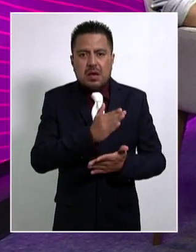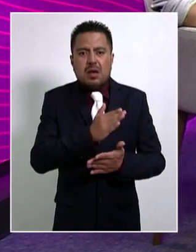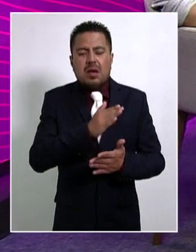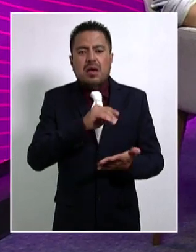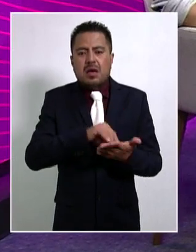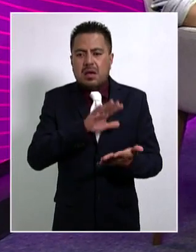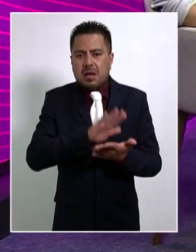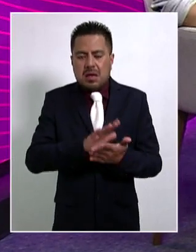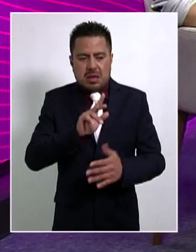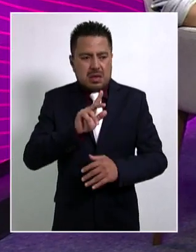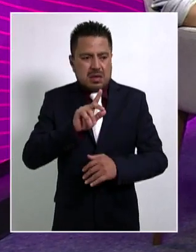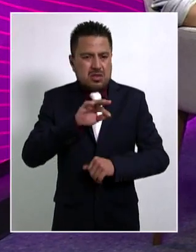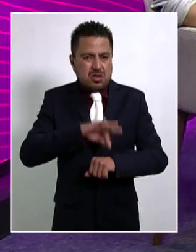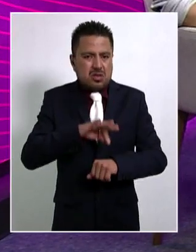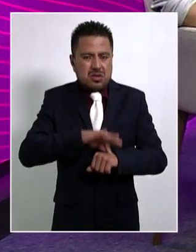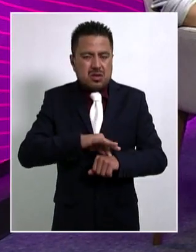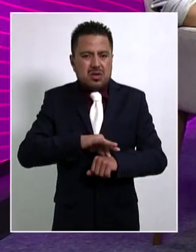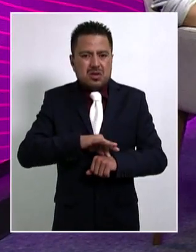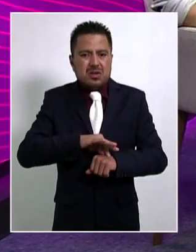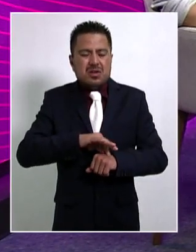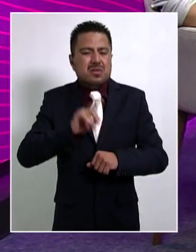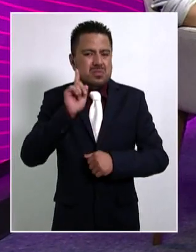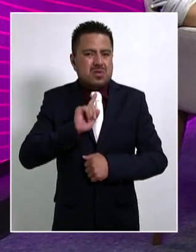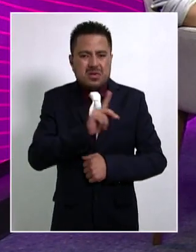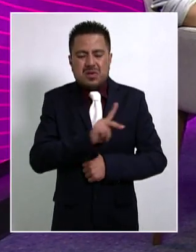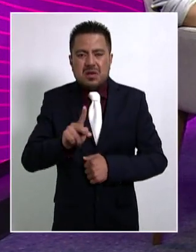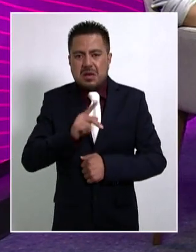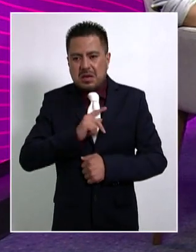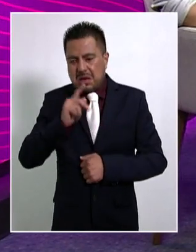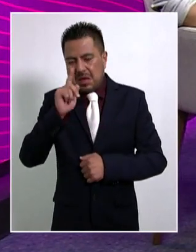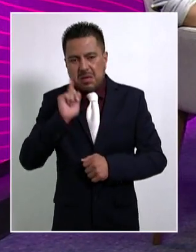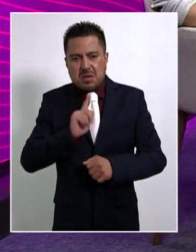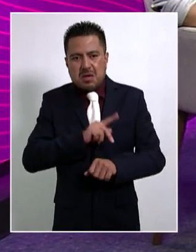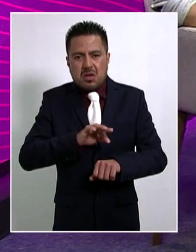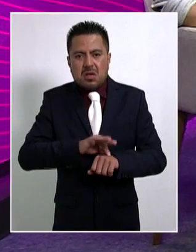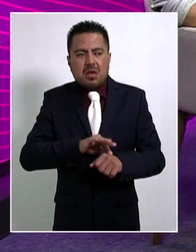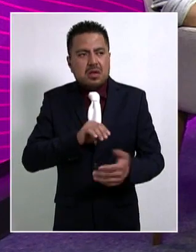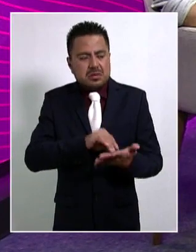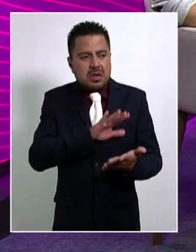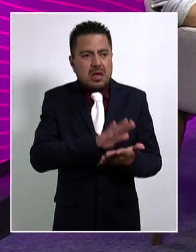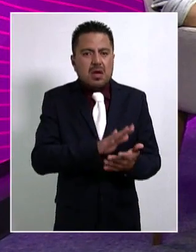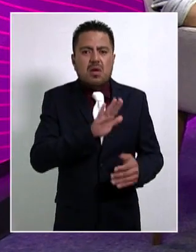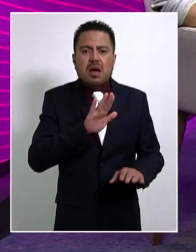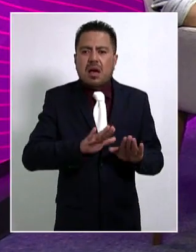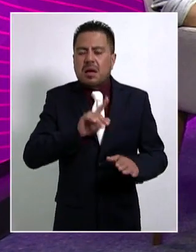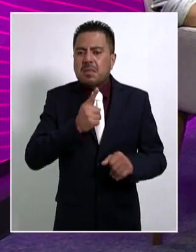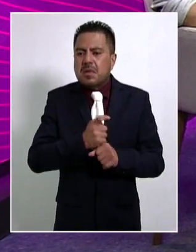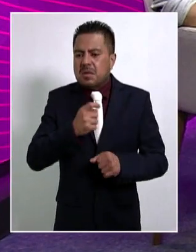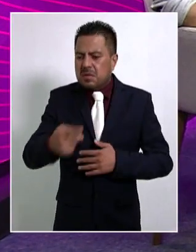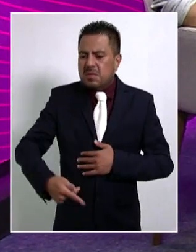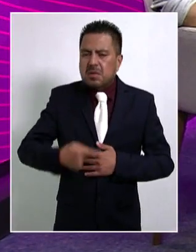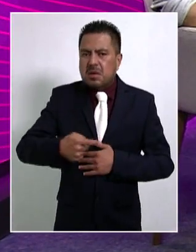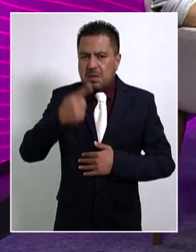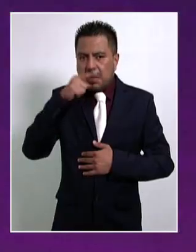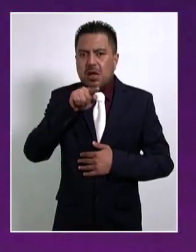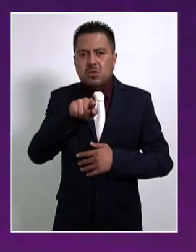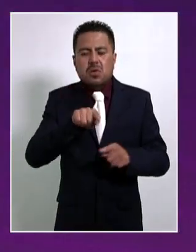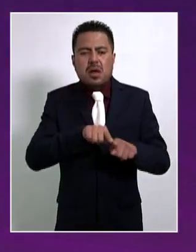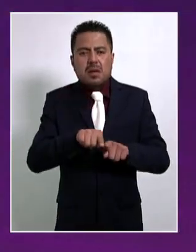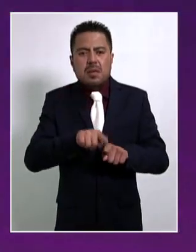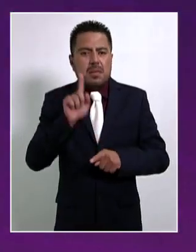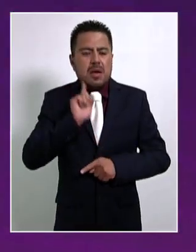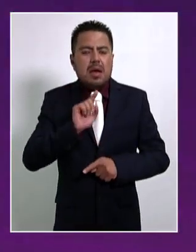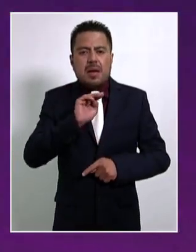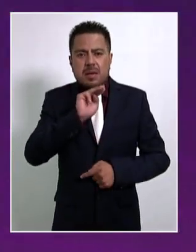consulta ginecológica y yo voy con el ginecólogo y pido una cita, lo primero que me van a preguntar es para tu hermana, es para